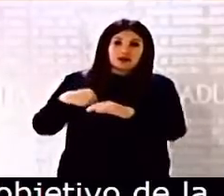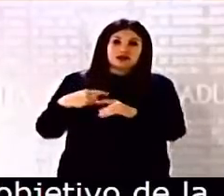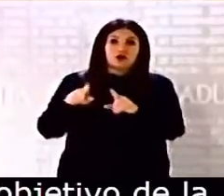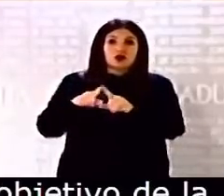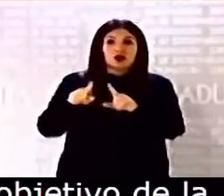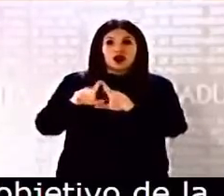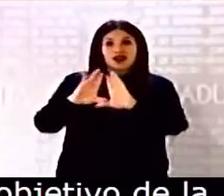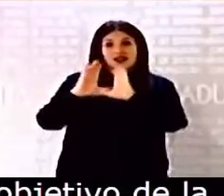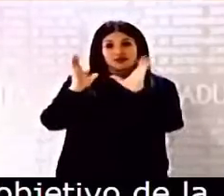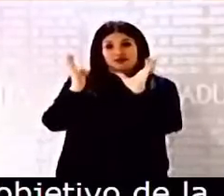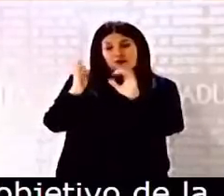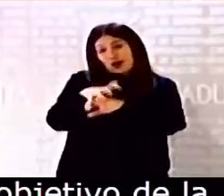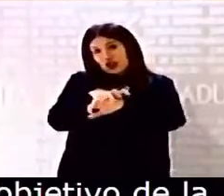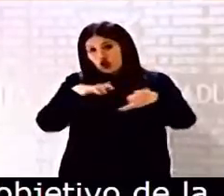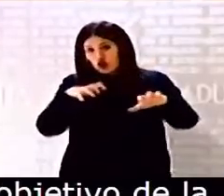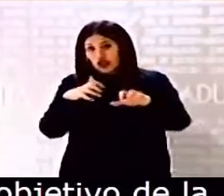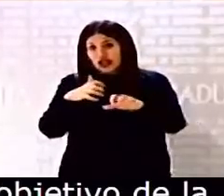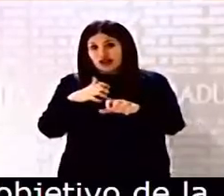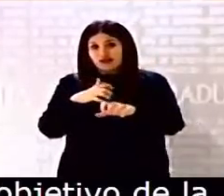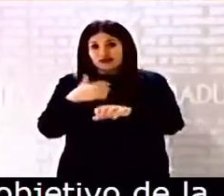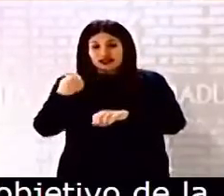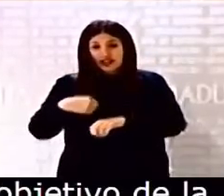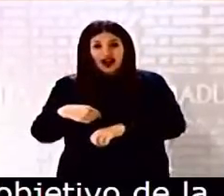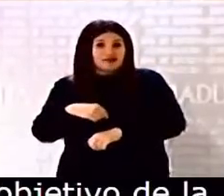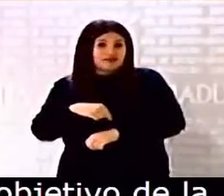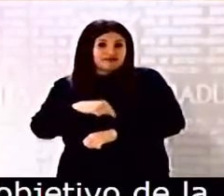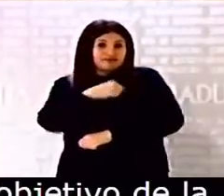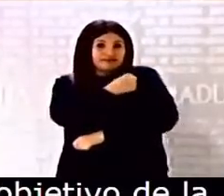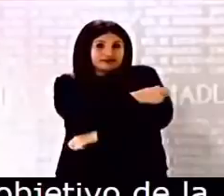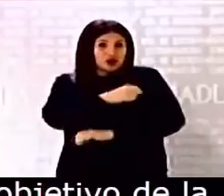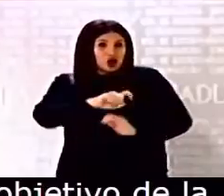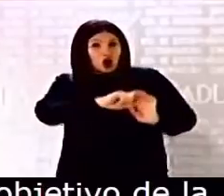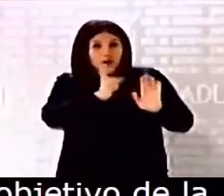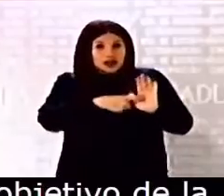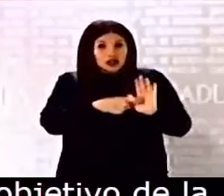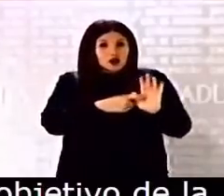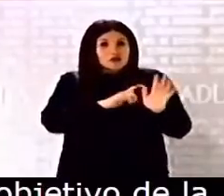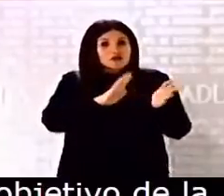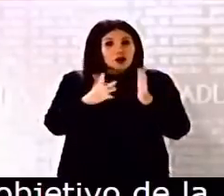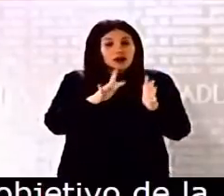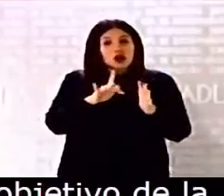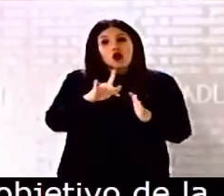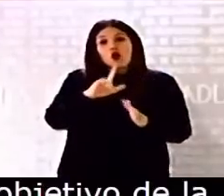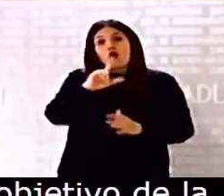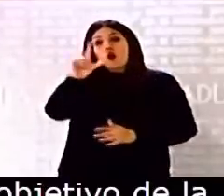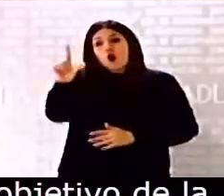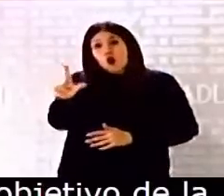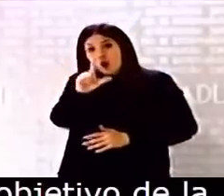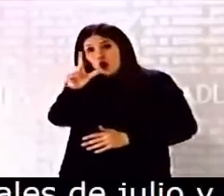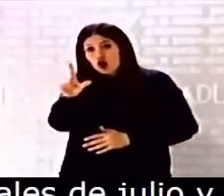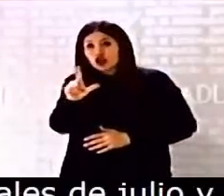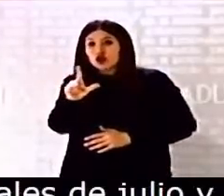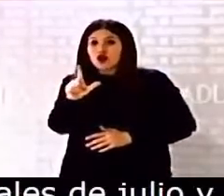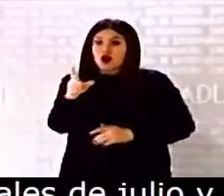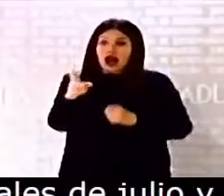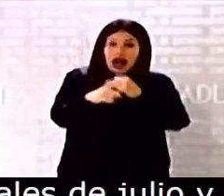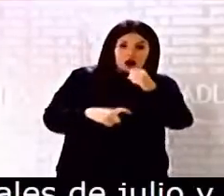rebaño entre finales del mes de julio con L, y mediados del mes de